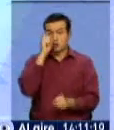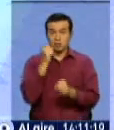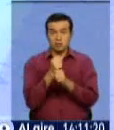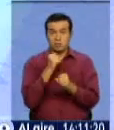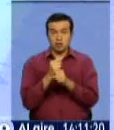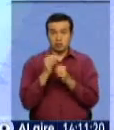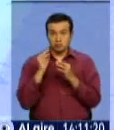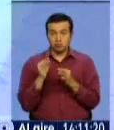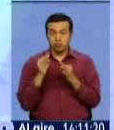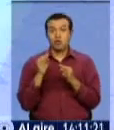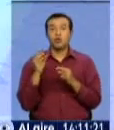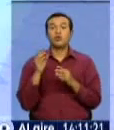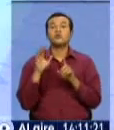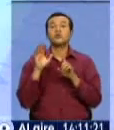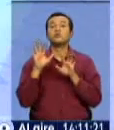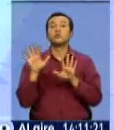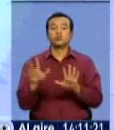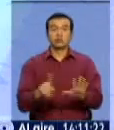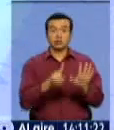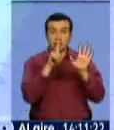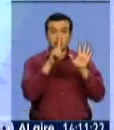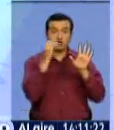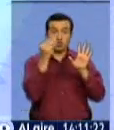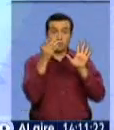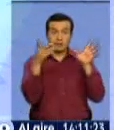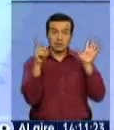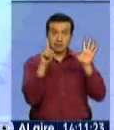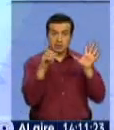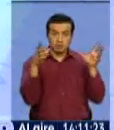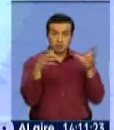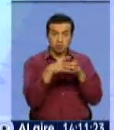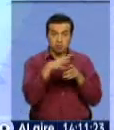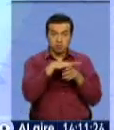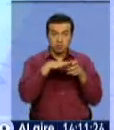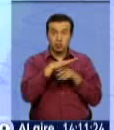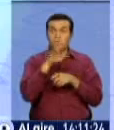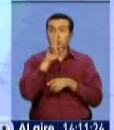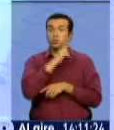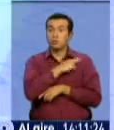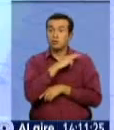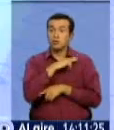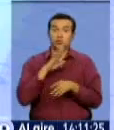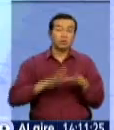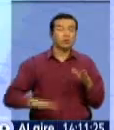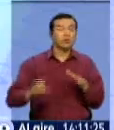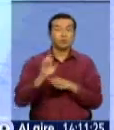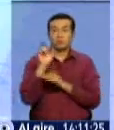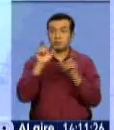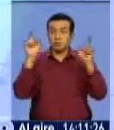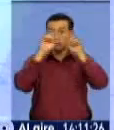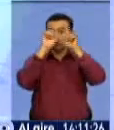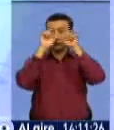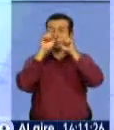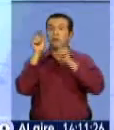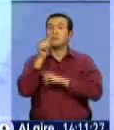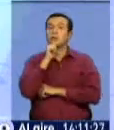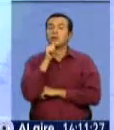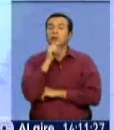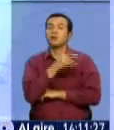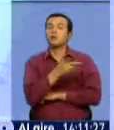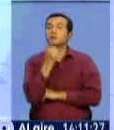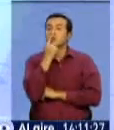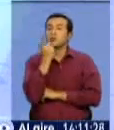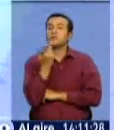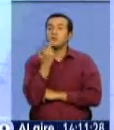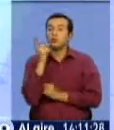son jóvenes entre 18 y 24 años. Por esta razón, las universidades del país facilitan oportunidades para que las empresas privadas se interesen